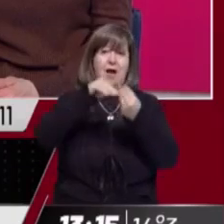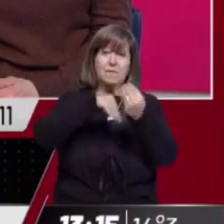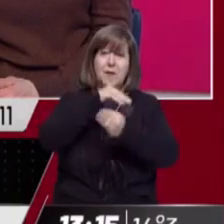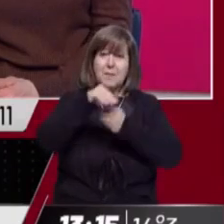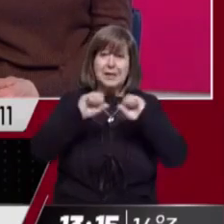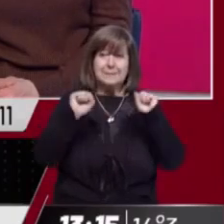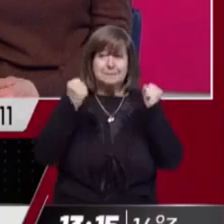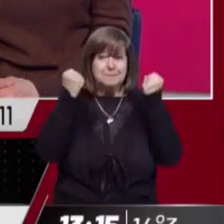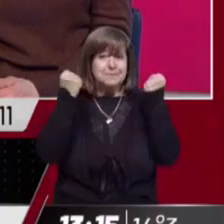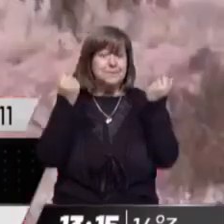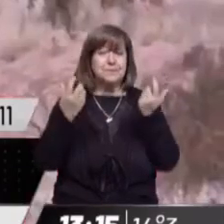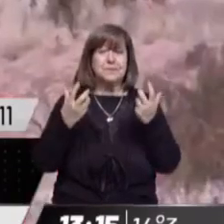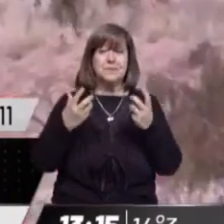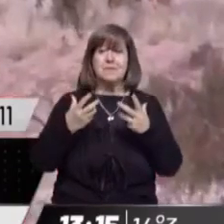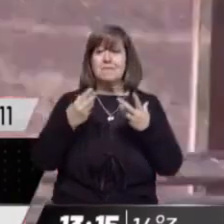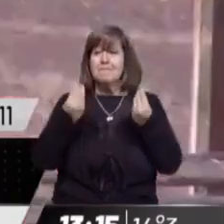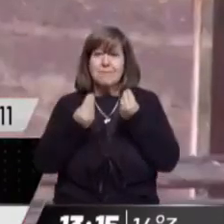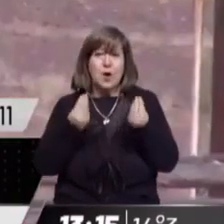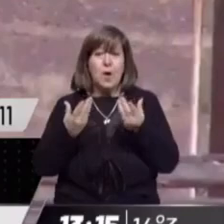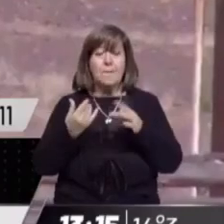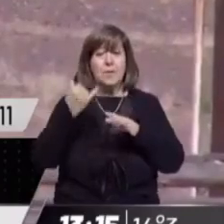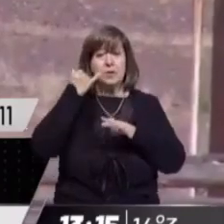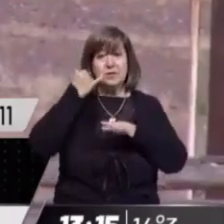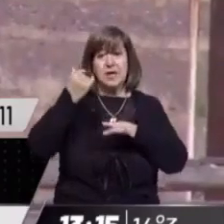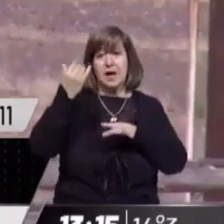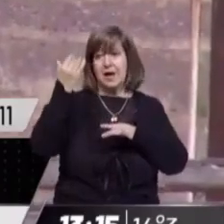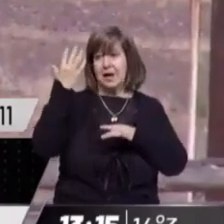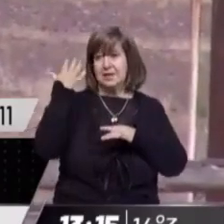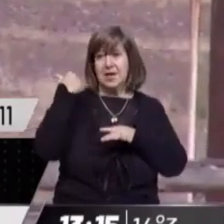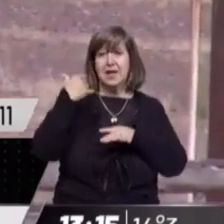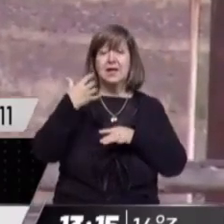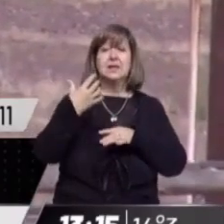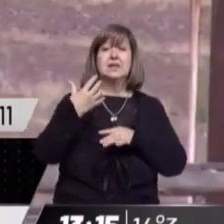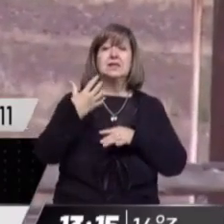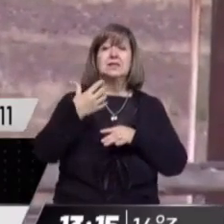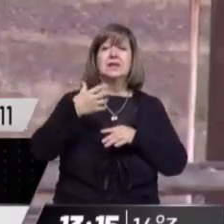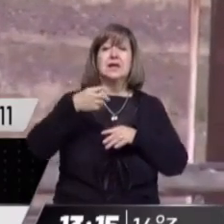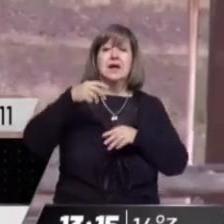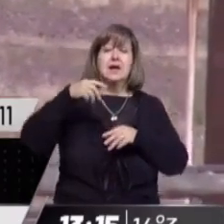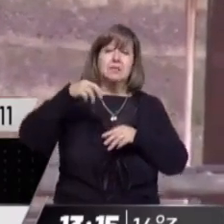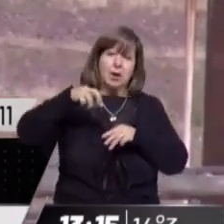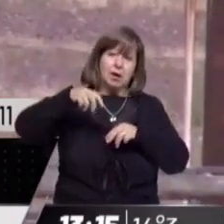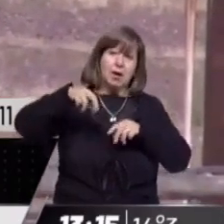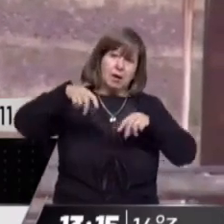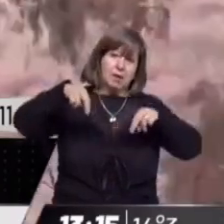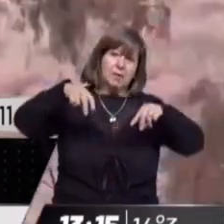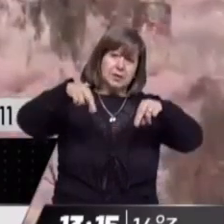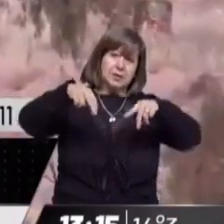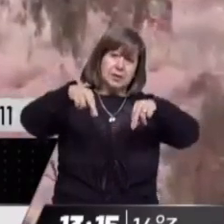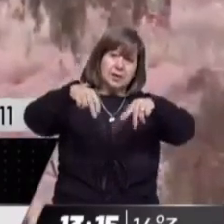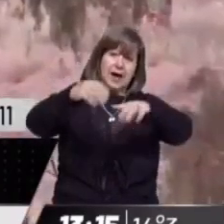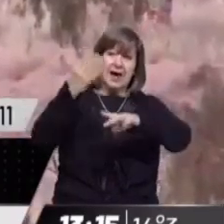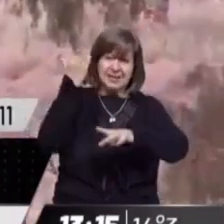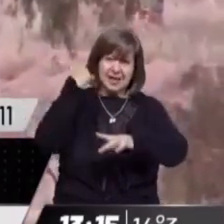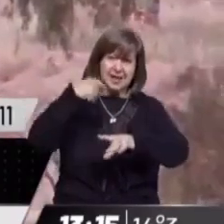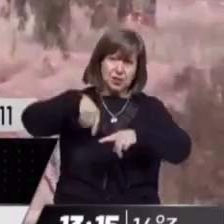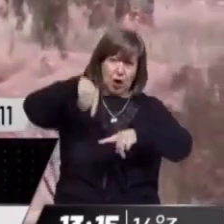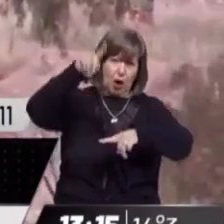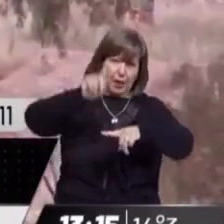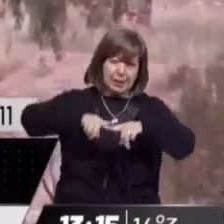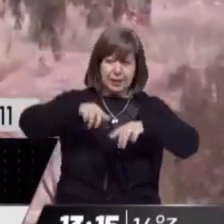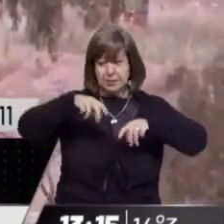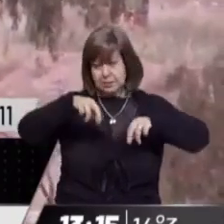comenzó en el día de hoy un rastrillaje que Aparentemente dio negativo hace 5 minutos nada más se acaba de ir la policía de investigación la policía de